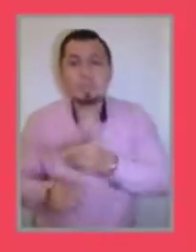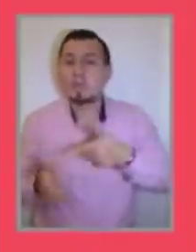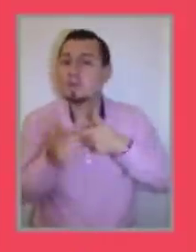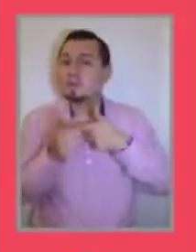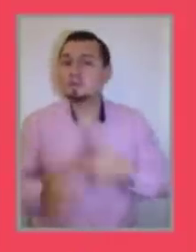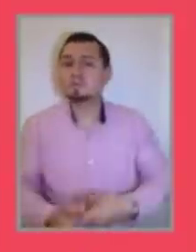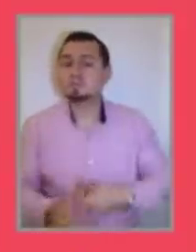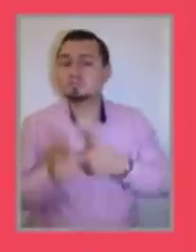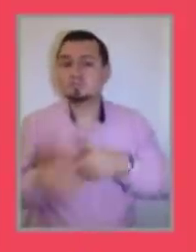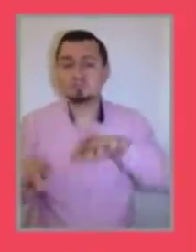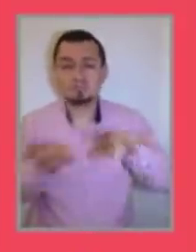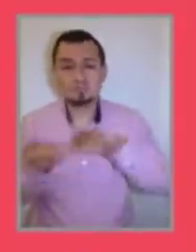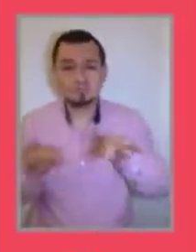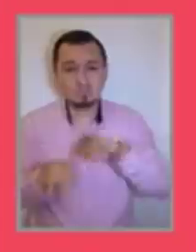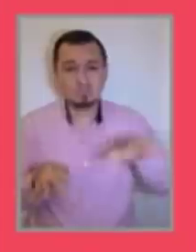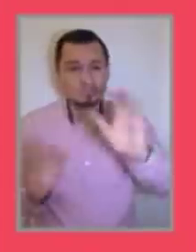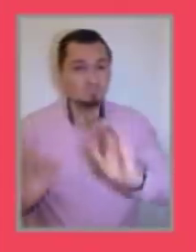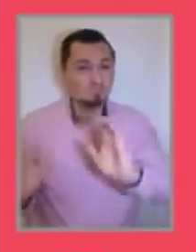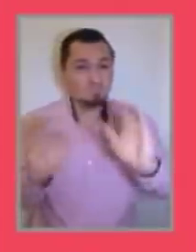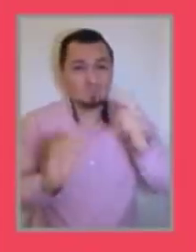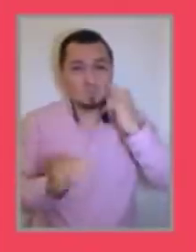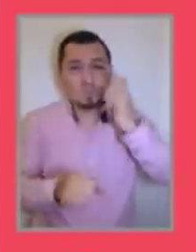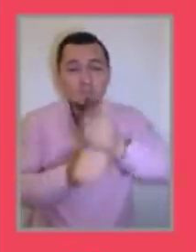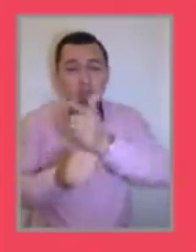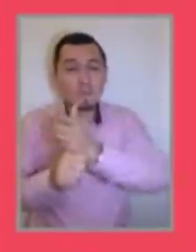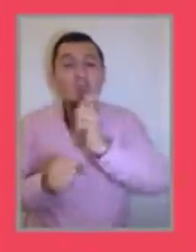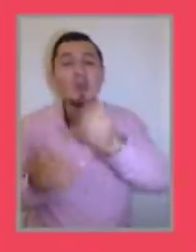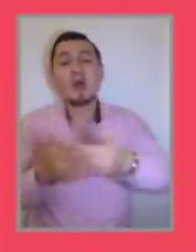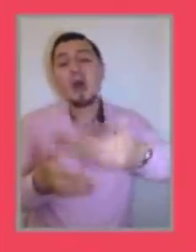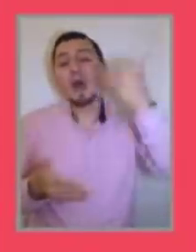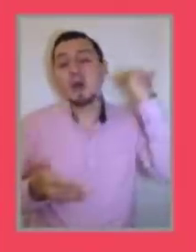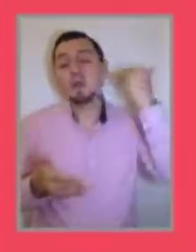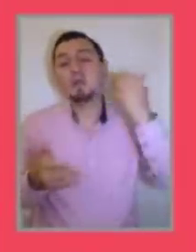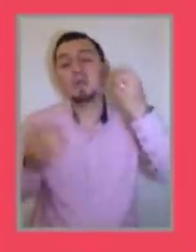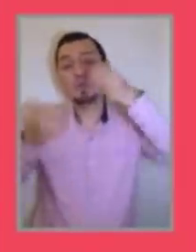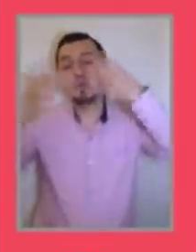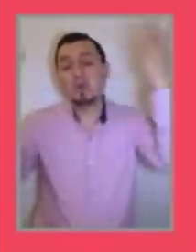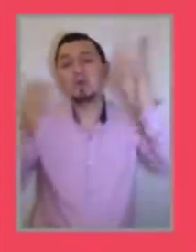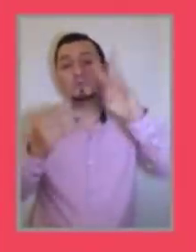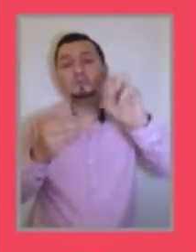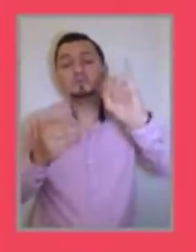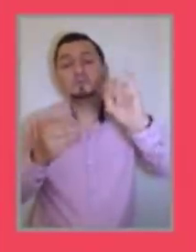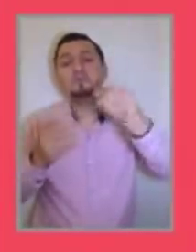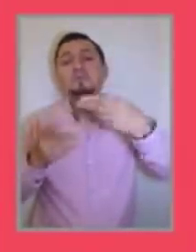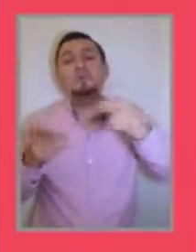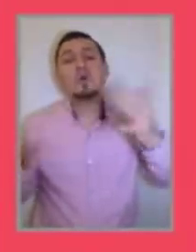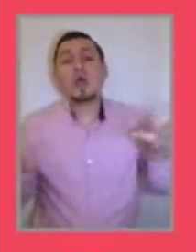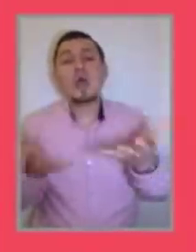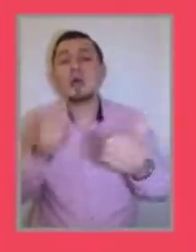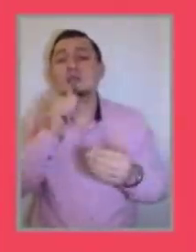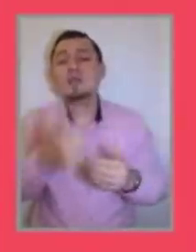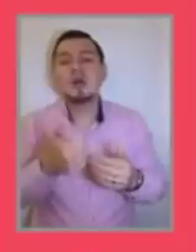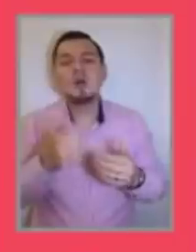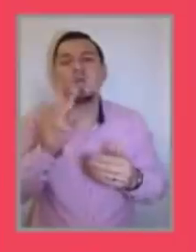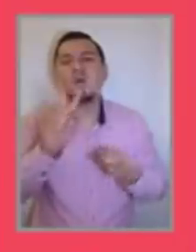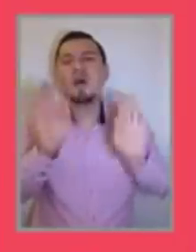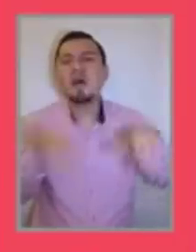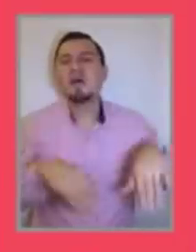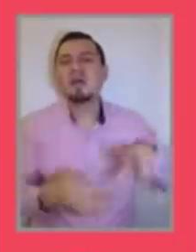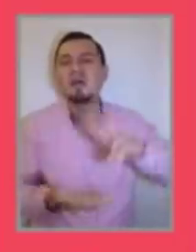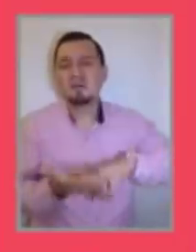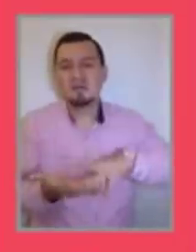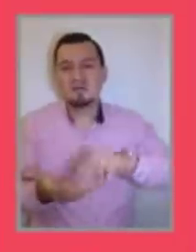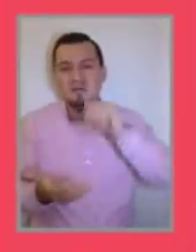continuar en esa ruta que en el pasado se olvidó, en el pasado se dejó como un asunto en